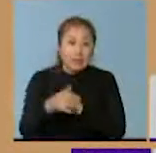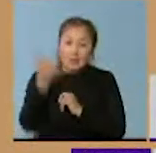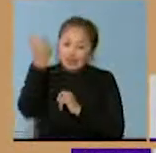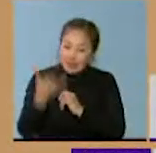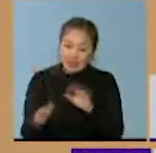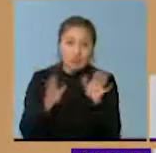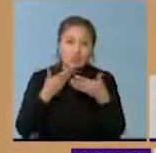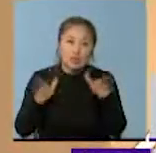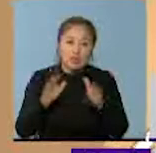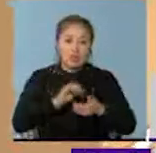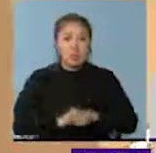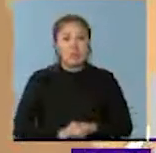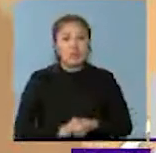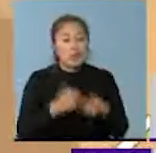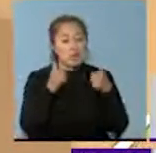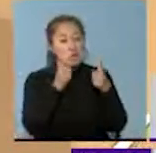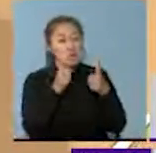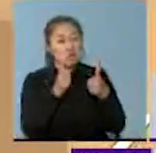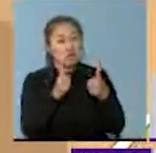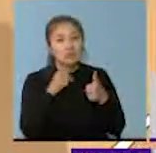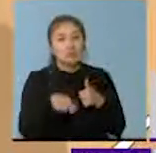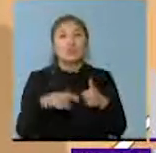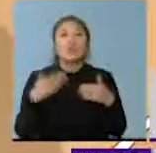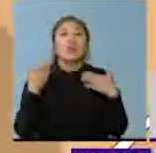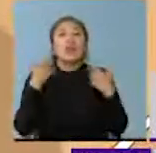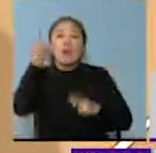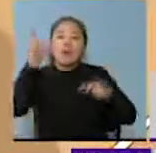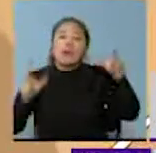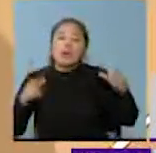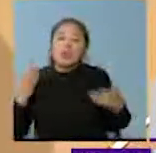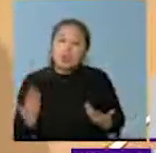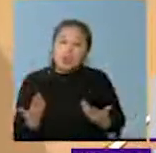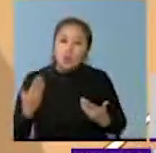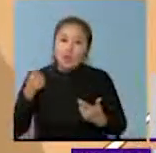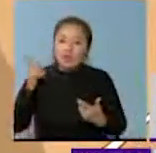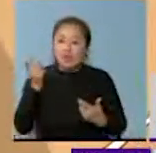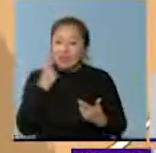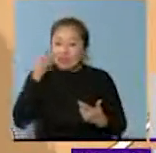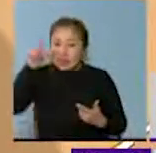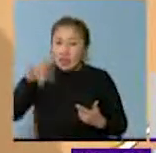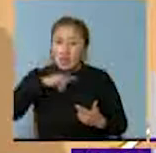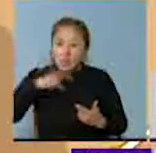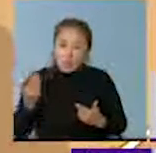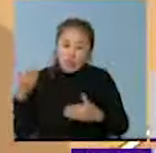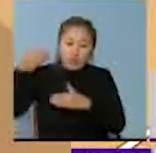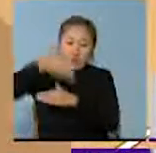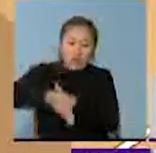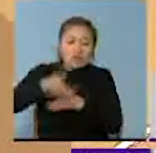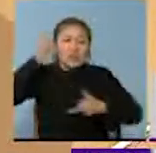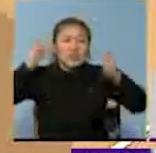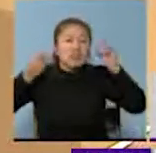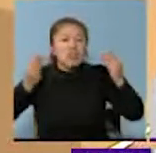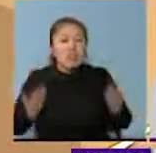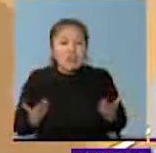obras perfecto y de que va a poder usar el jujeño en su ingreso a este parque lineal por ejemplo